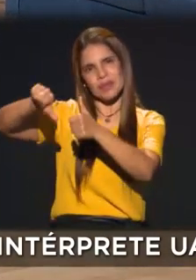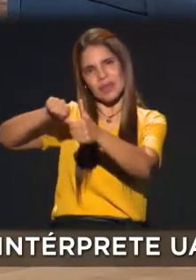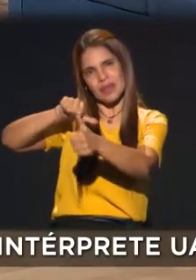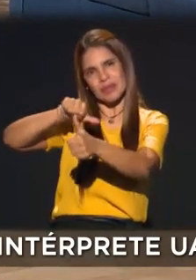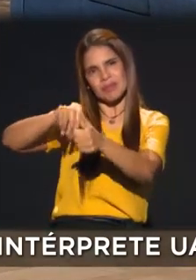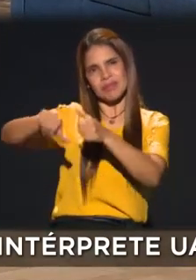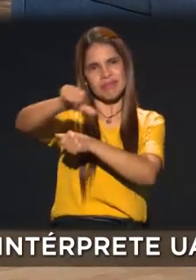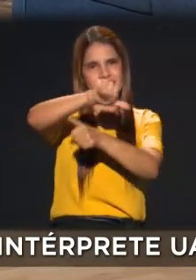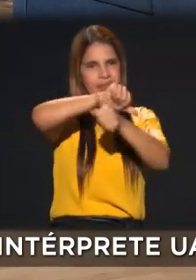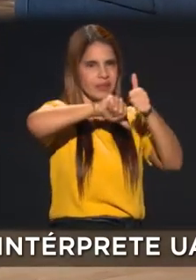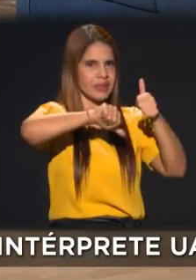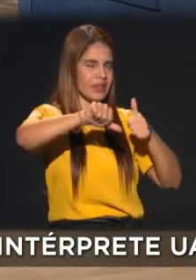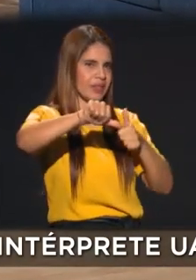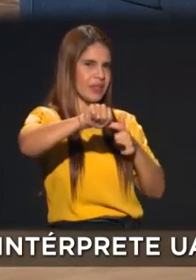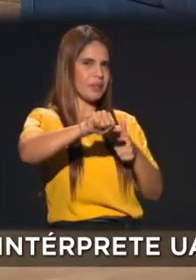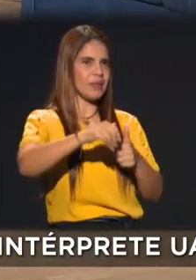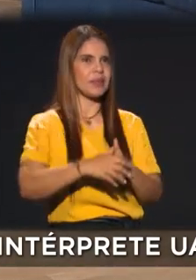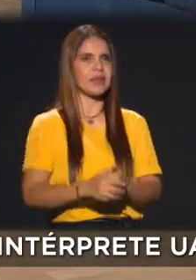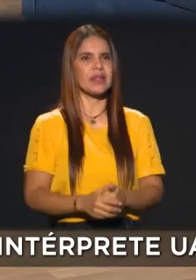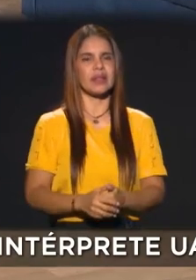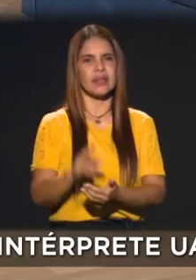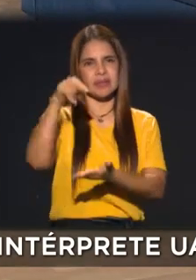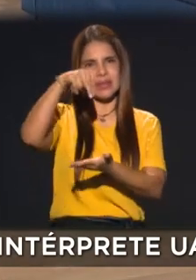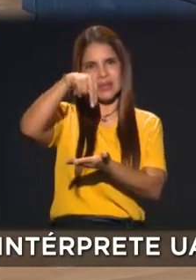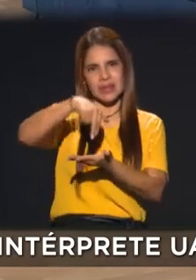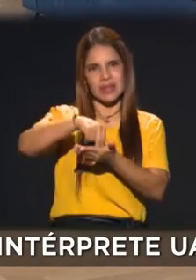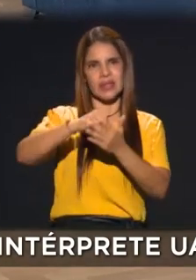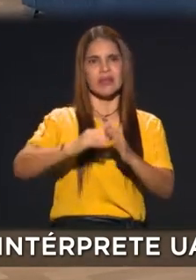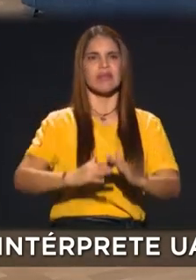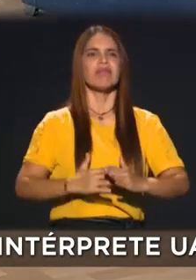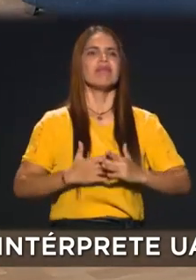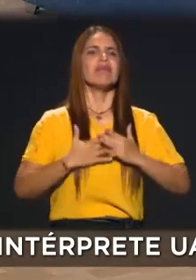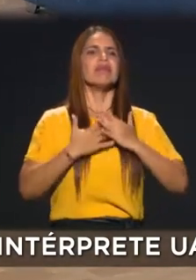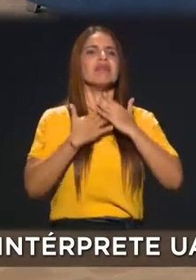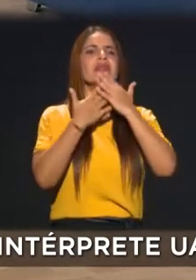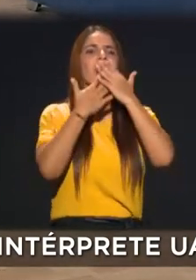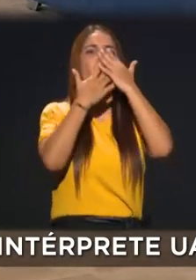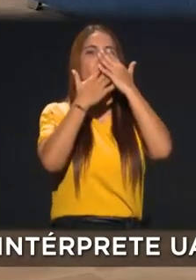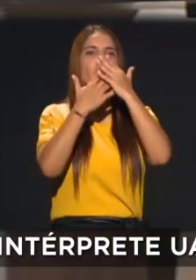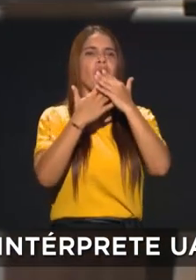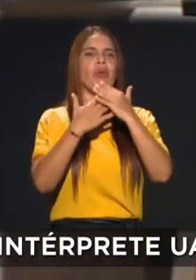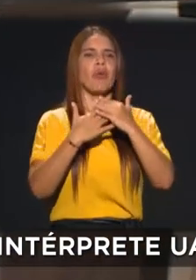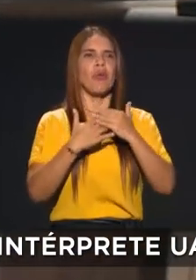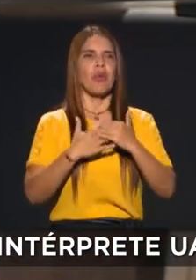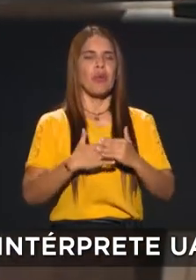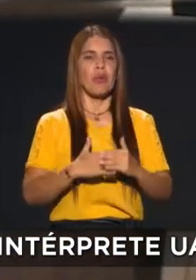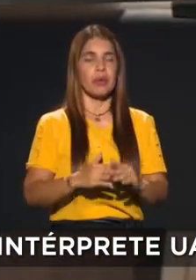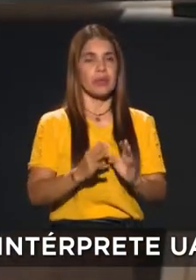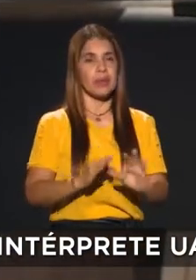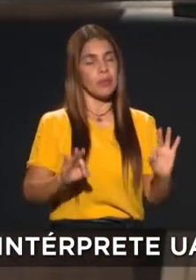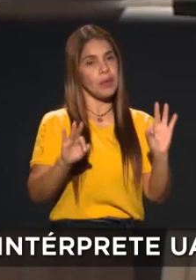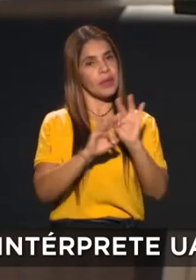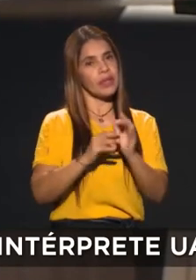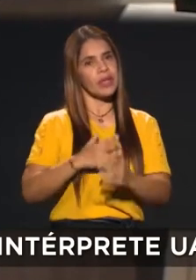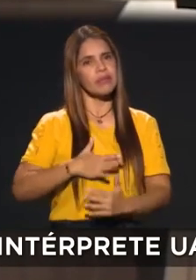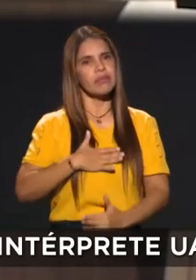Eso es. Inhalamos de nuevo al centro, exhalamos y vamos a incluir un poco de respiración.